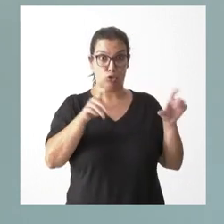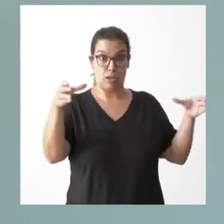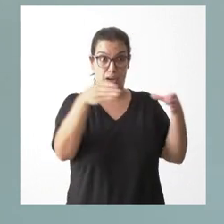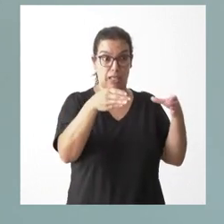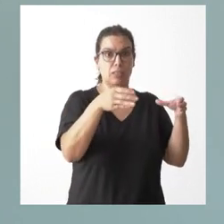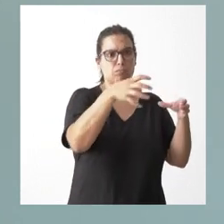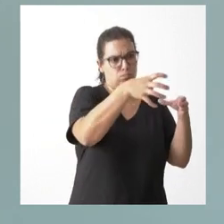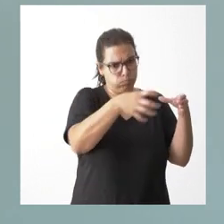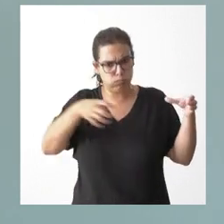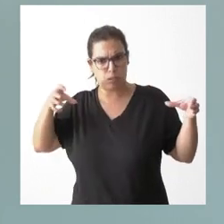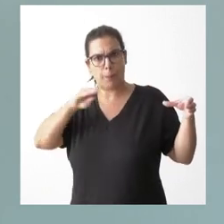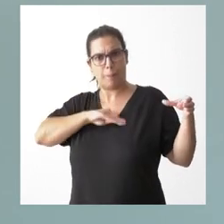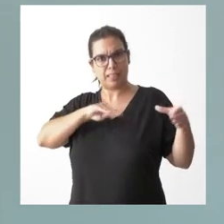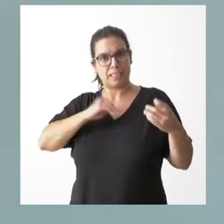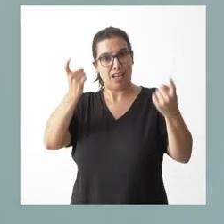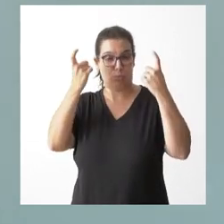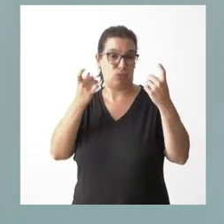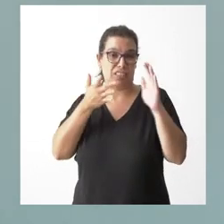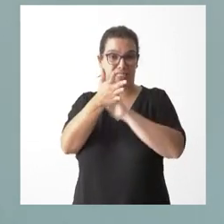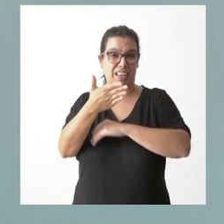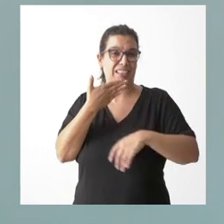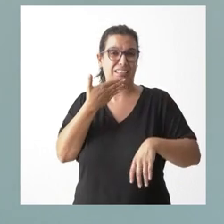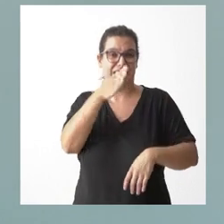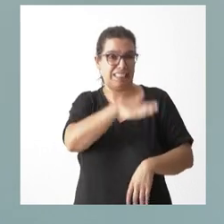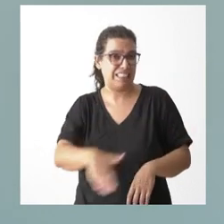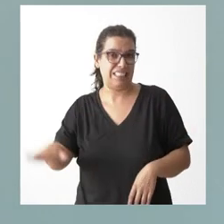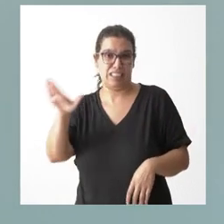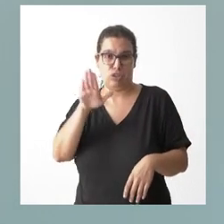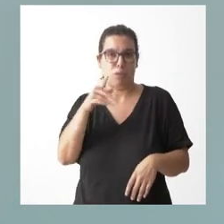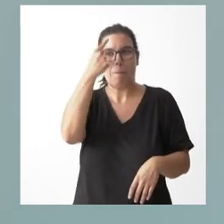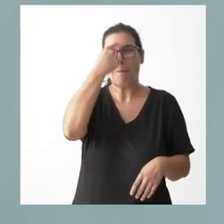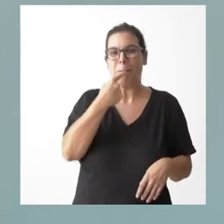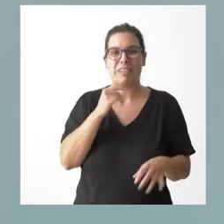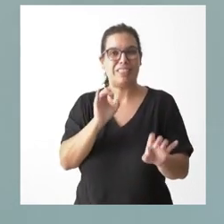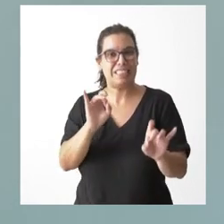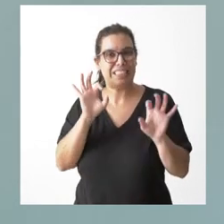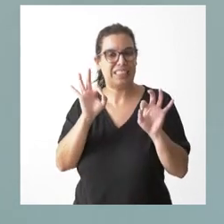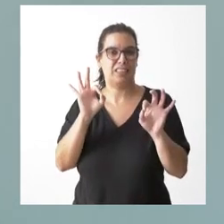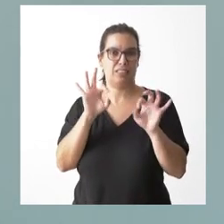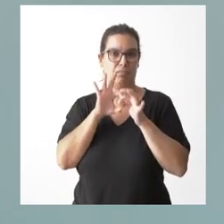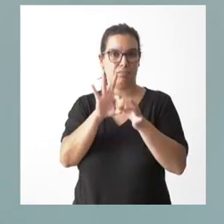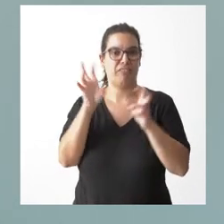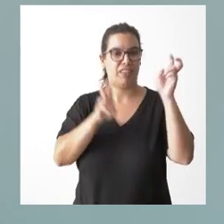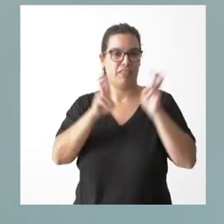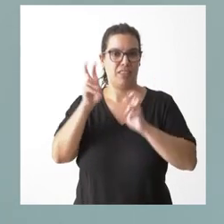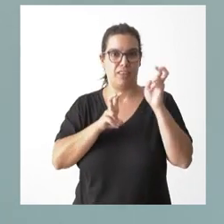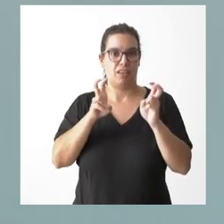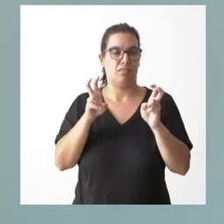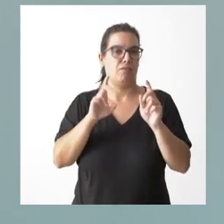de refugiados, con lo cual nos da la idea de que hay un cierto perfil de este tipo de refugiados que vienen a ser